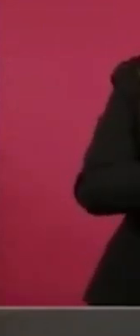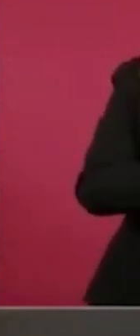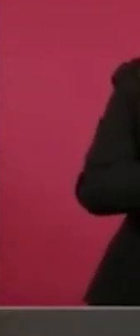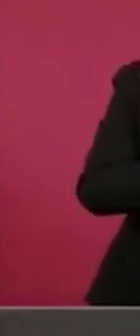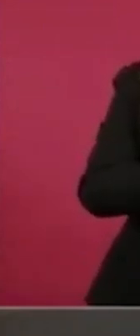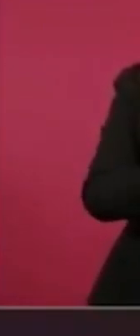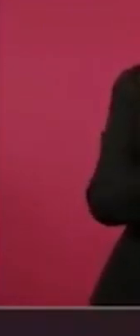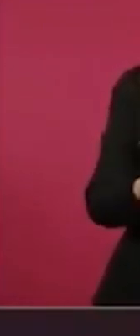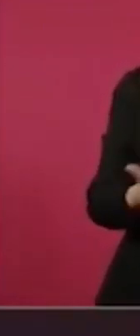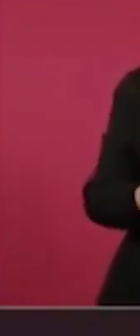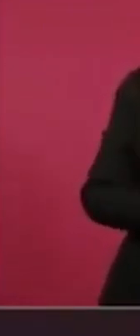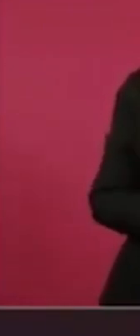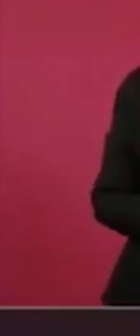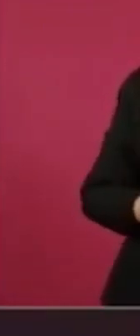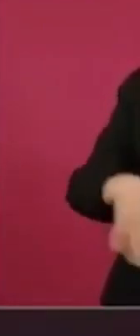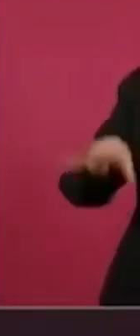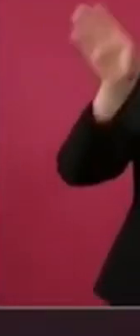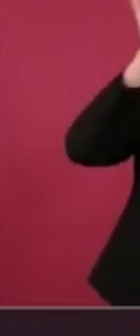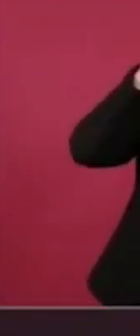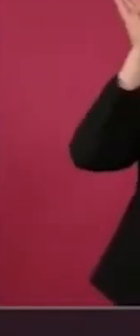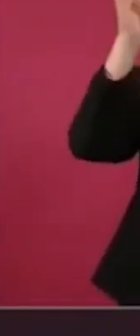lo que hacen los conservadores corruptos.